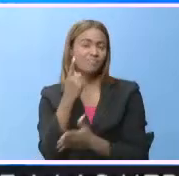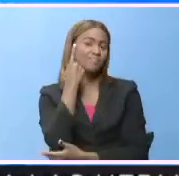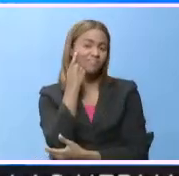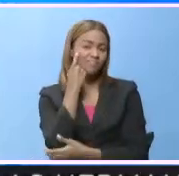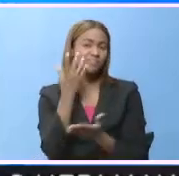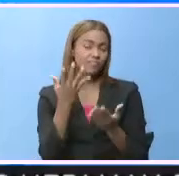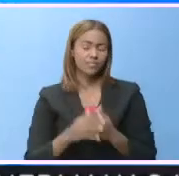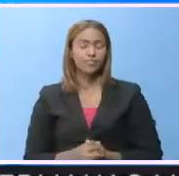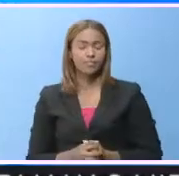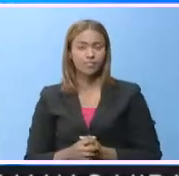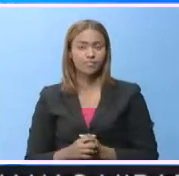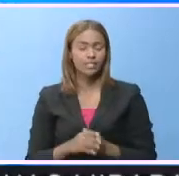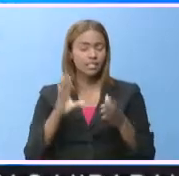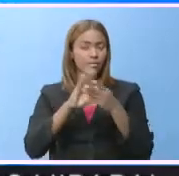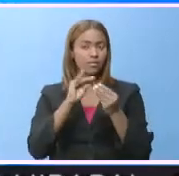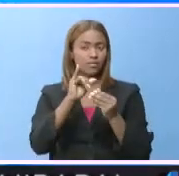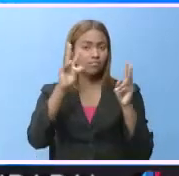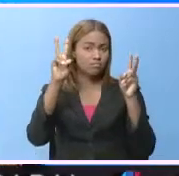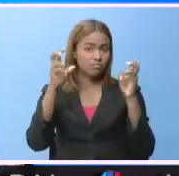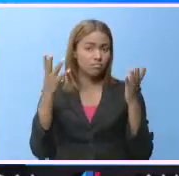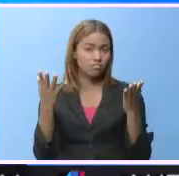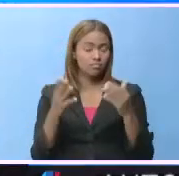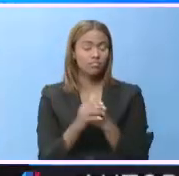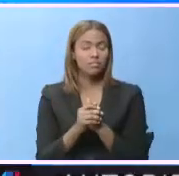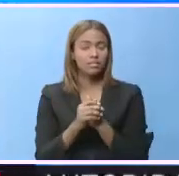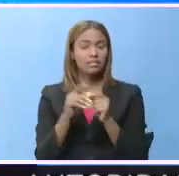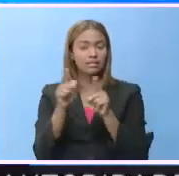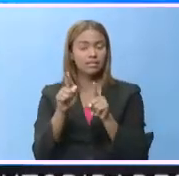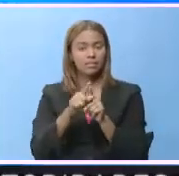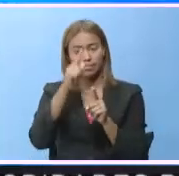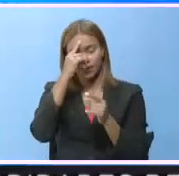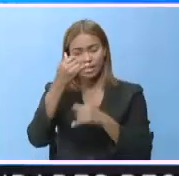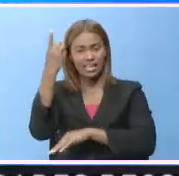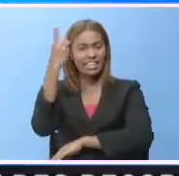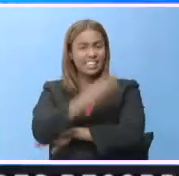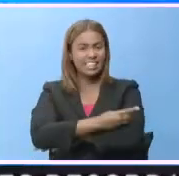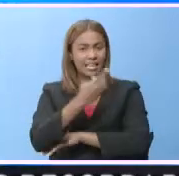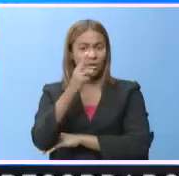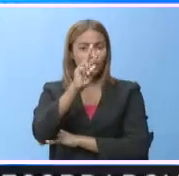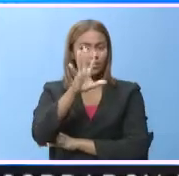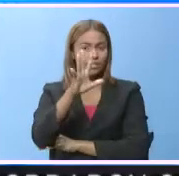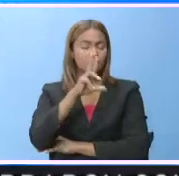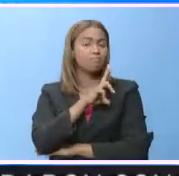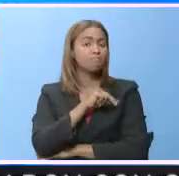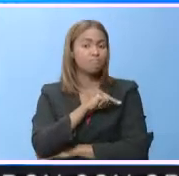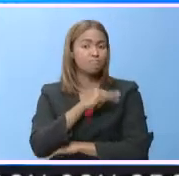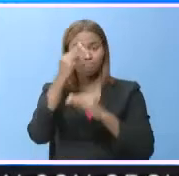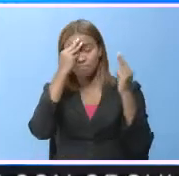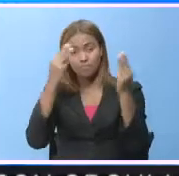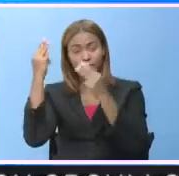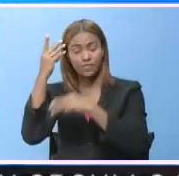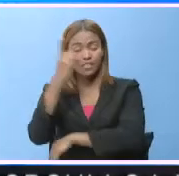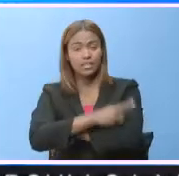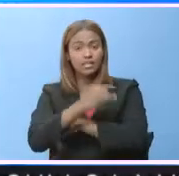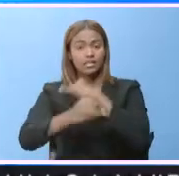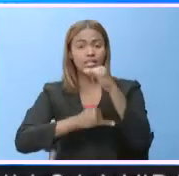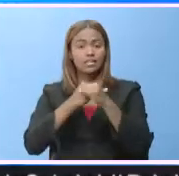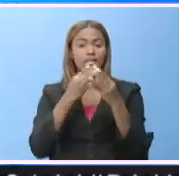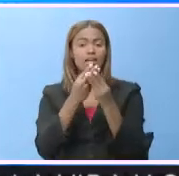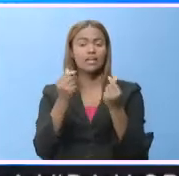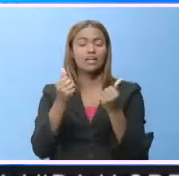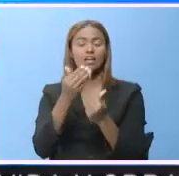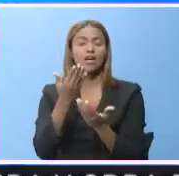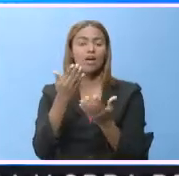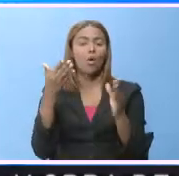reciente. Miren, a propósito del tema y a propósito de este día histórico de hoy, 25 de noviembre, que se conmemora el Día Internacional de la Eliminación